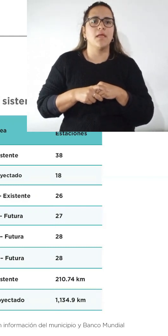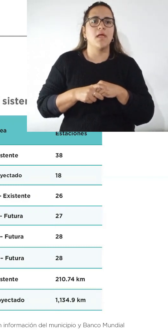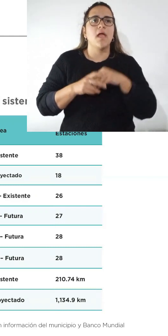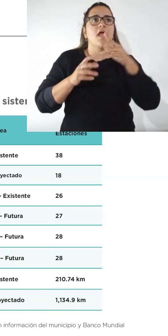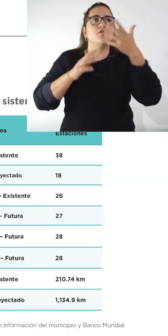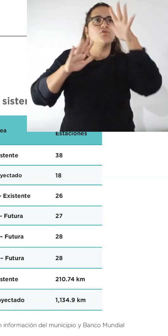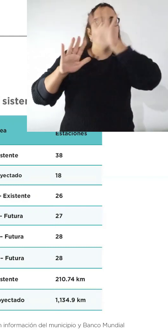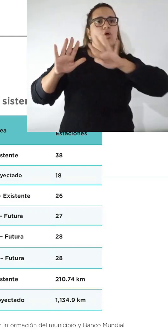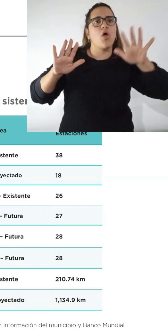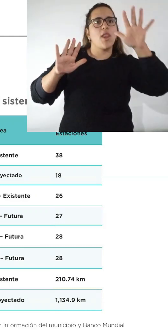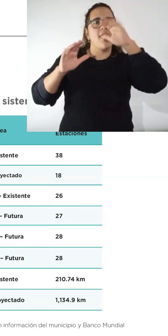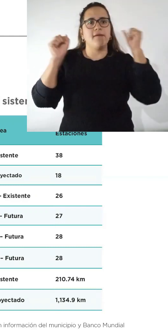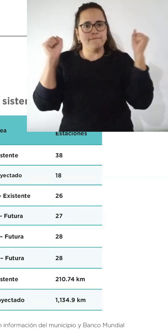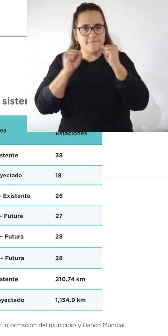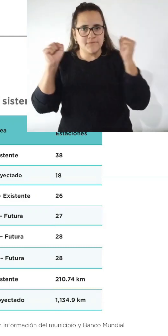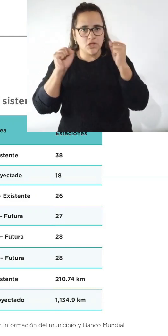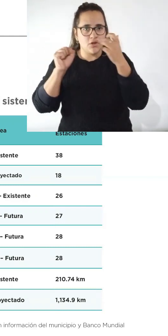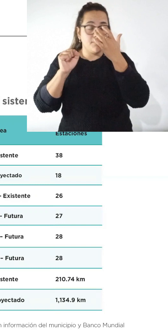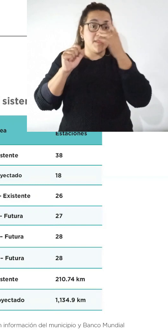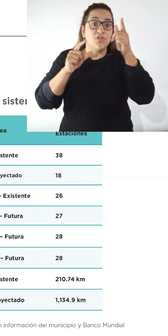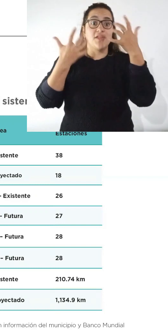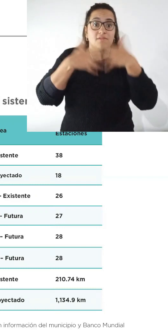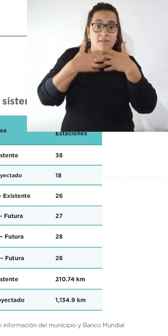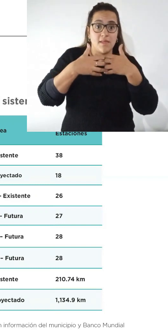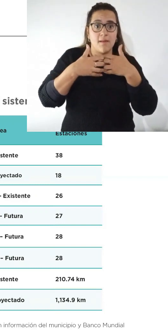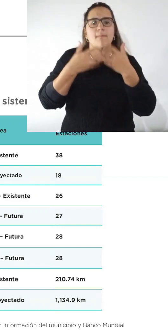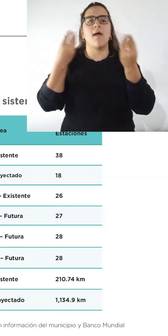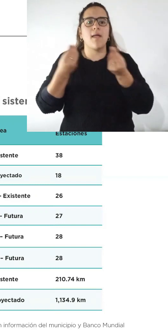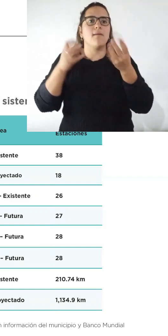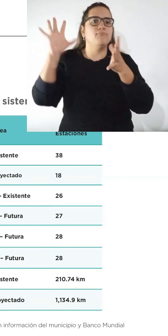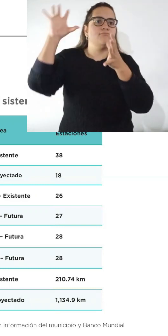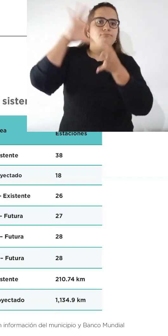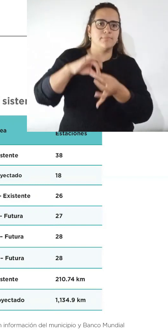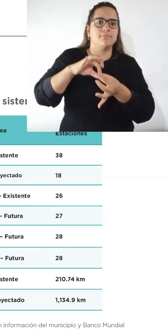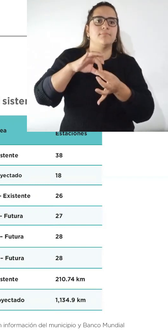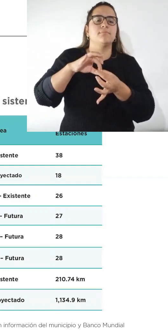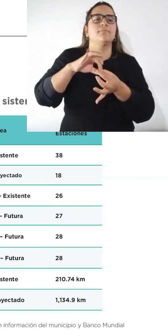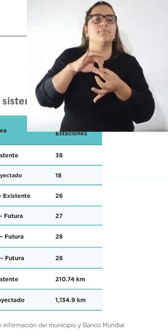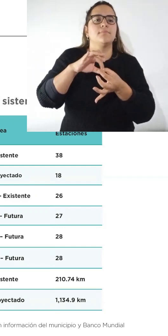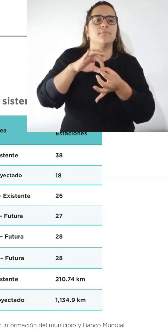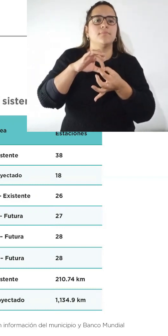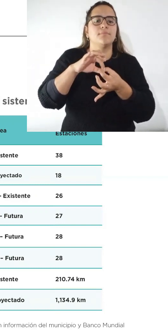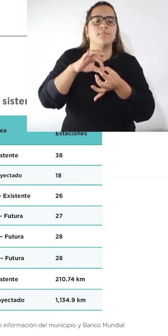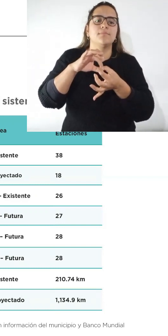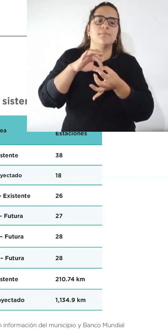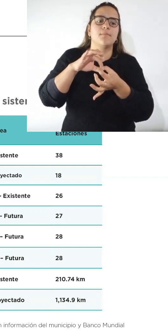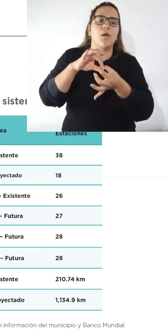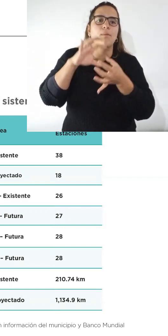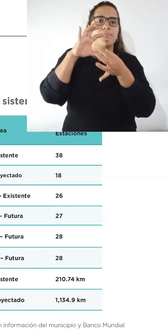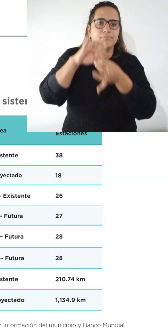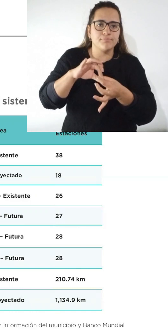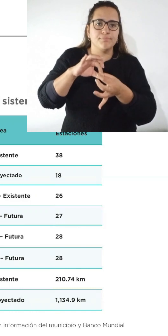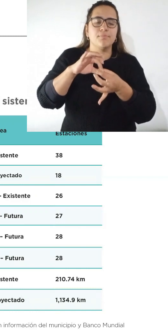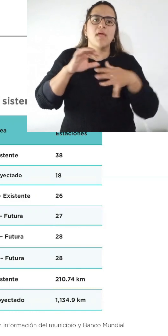en zonas de ladera principalmente, y pues estos sistemas principalmente pues conectan eh,